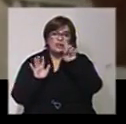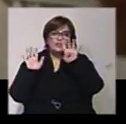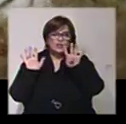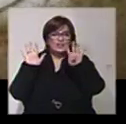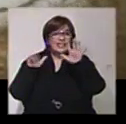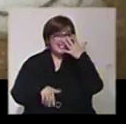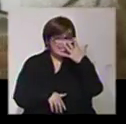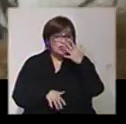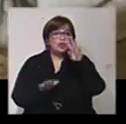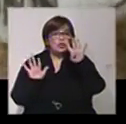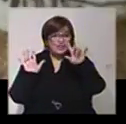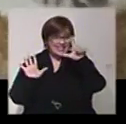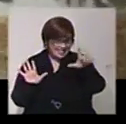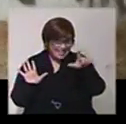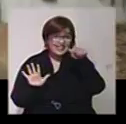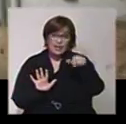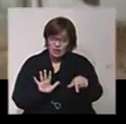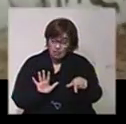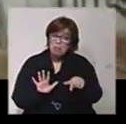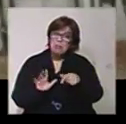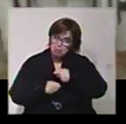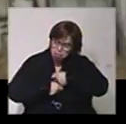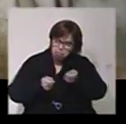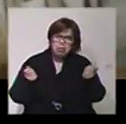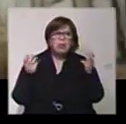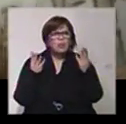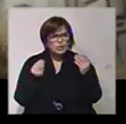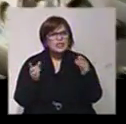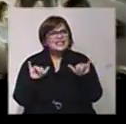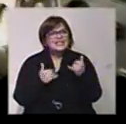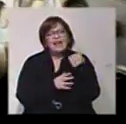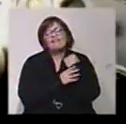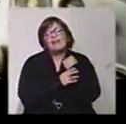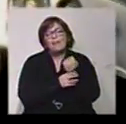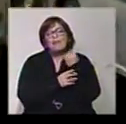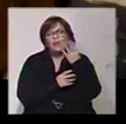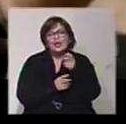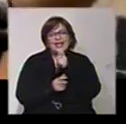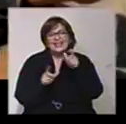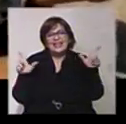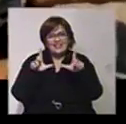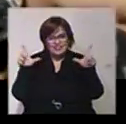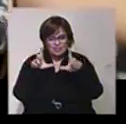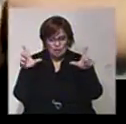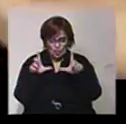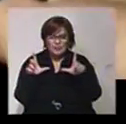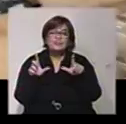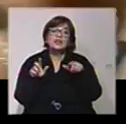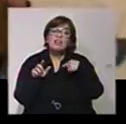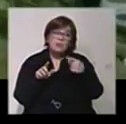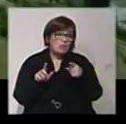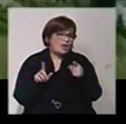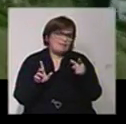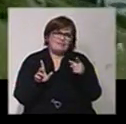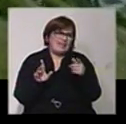1995 y 97, que tuvieron bastante trascendencia una vez que él ya se volvió famoso a través de los programas de televisión. En su momento no fue muy